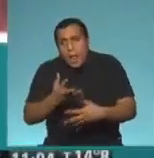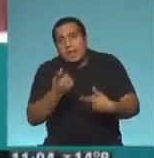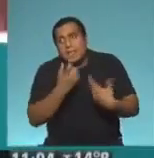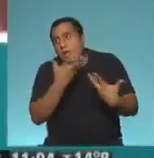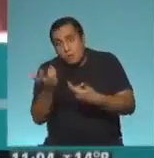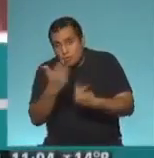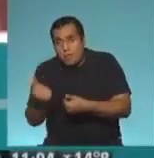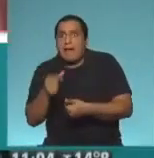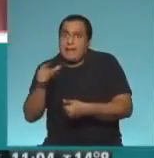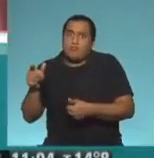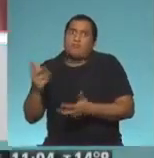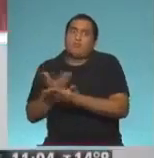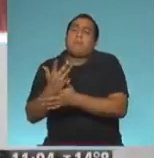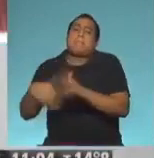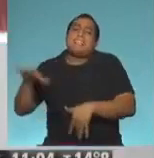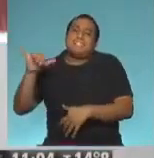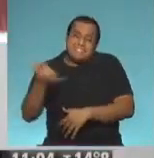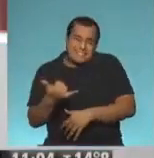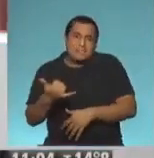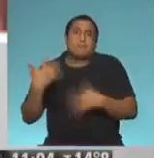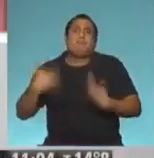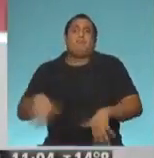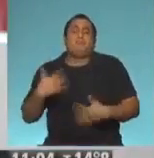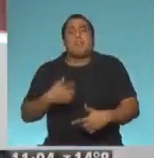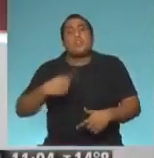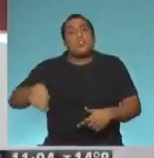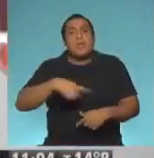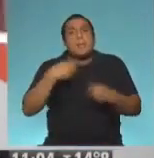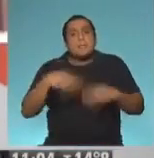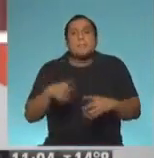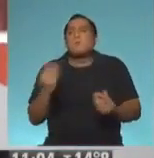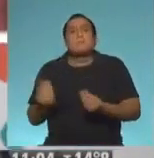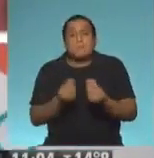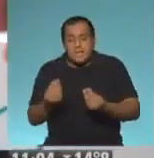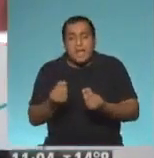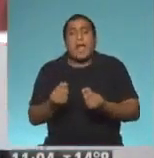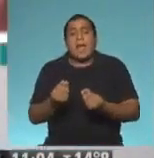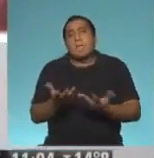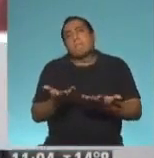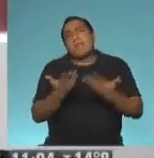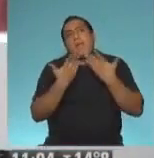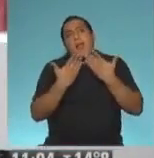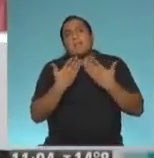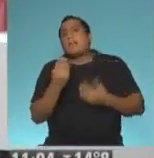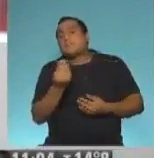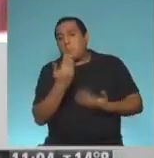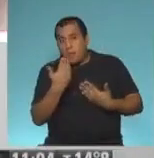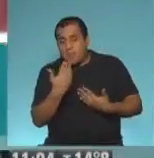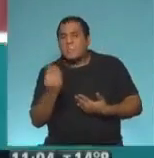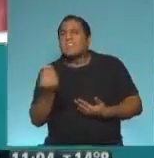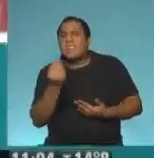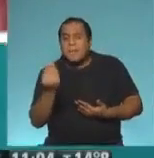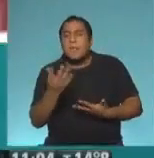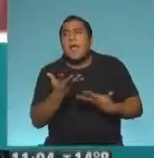sí fueron más afectadas, y realmente lo que empezamos a hacer es, gracias a que eso también se permitió, es que